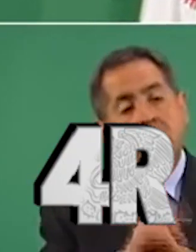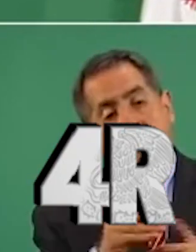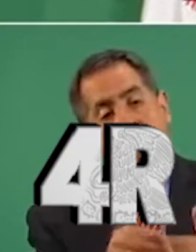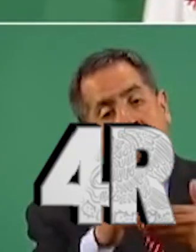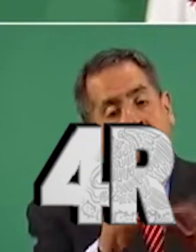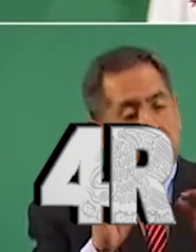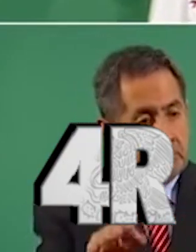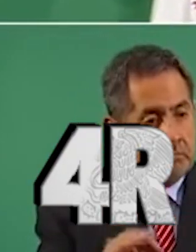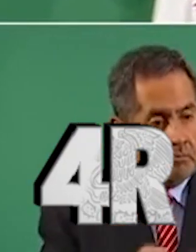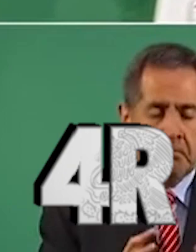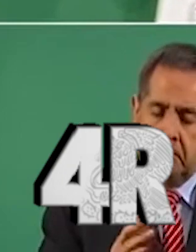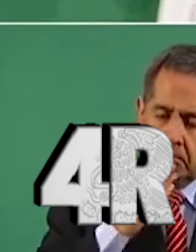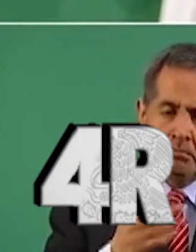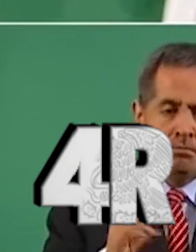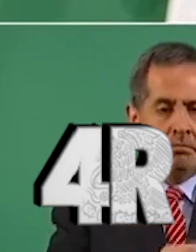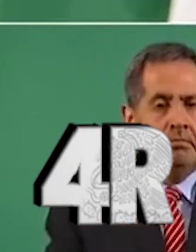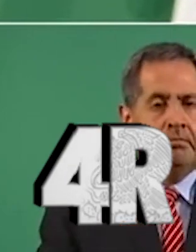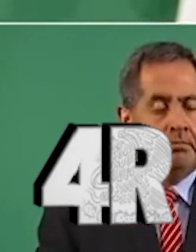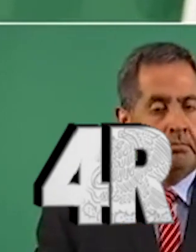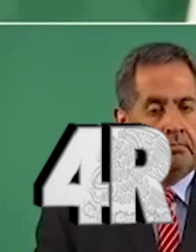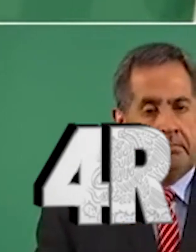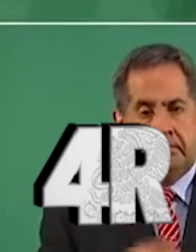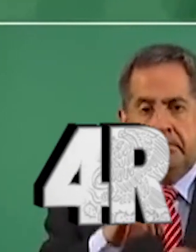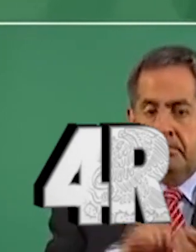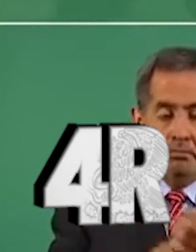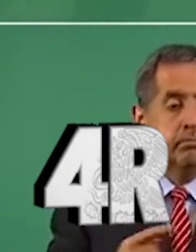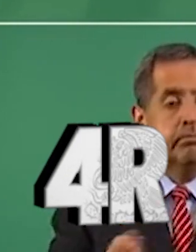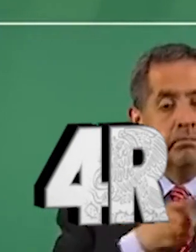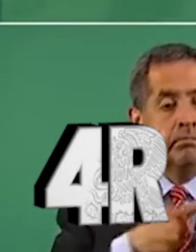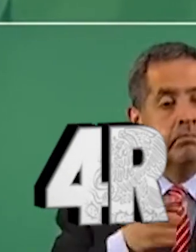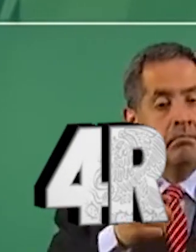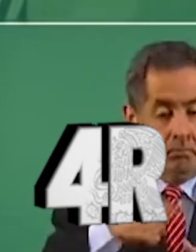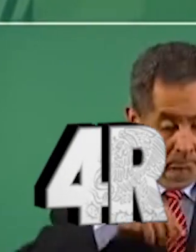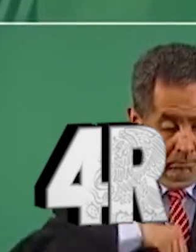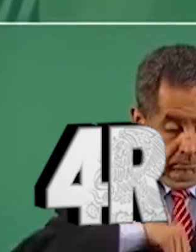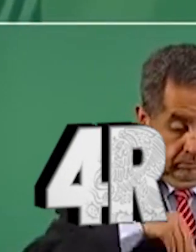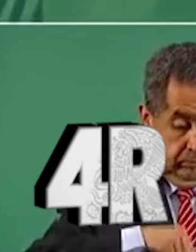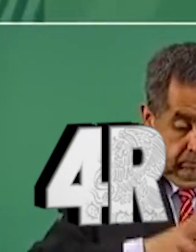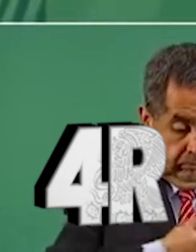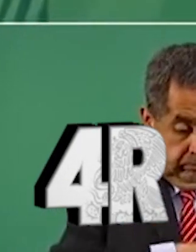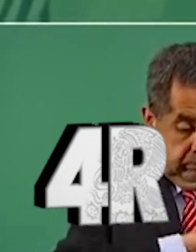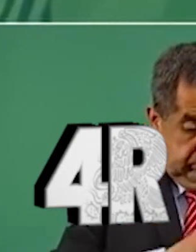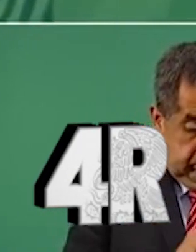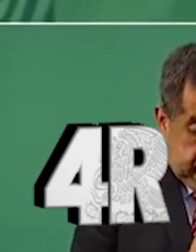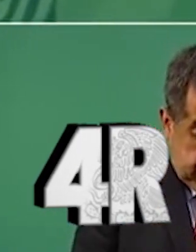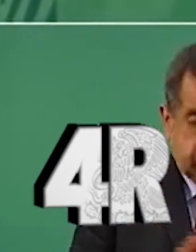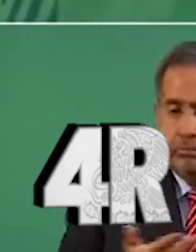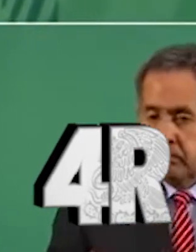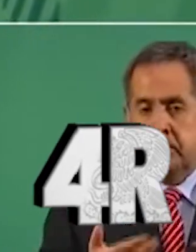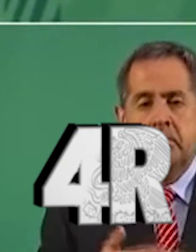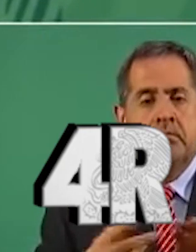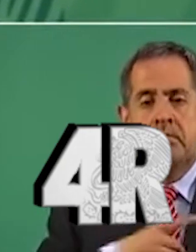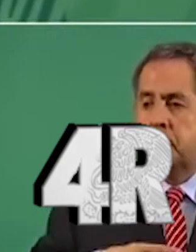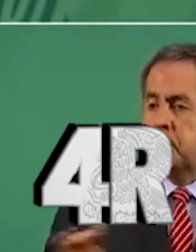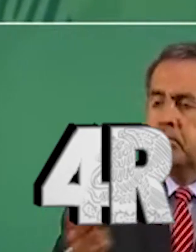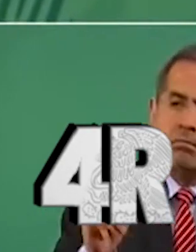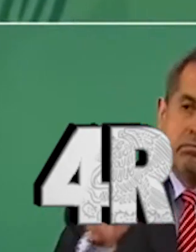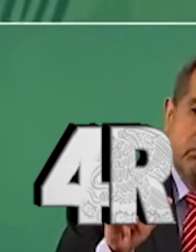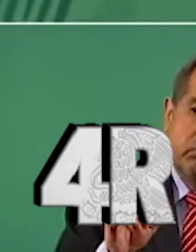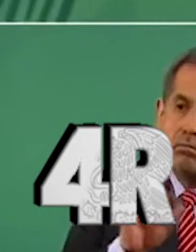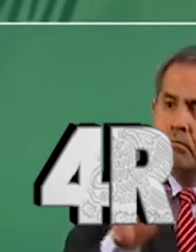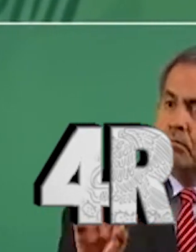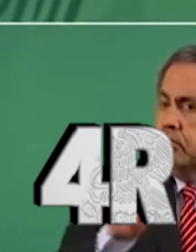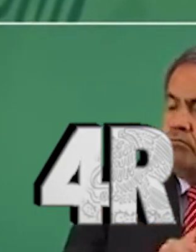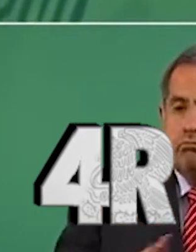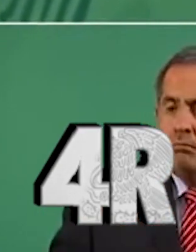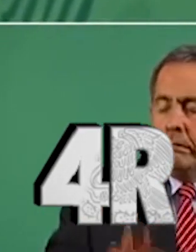ciudadanos. Tenemos presidente para rato. Andrés Manuel López Obrador ha demostrado increíble fortaleza y como tal,